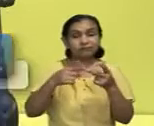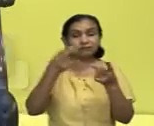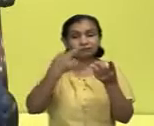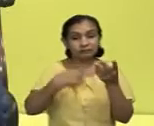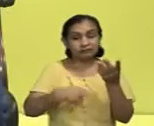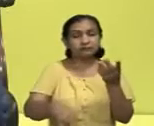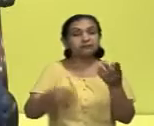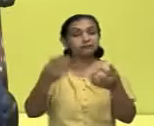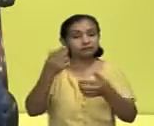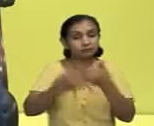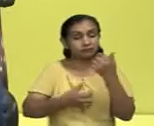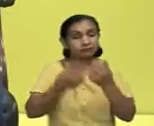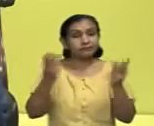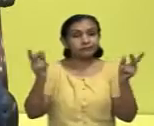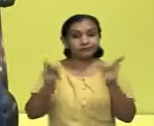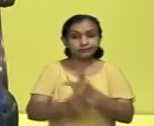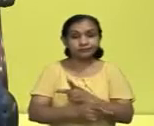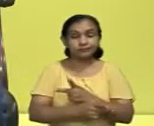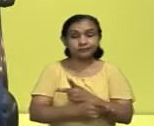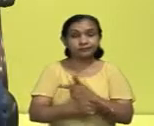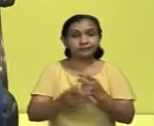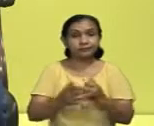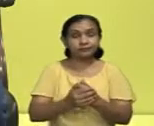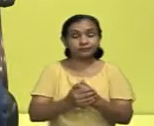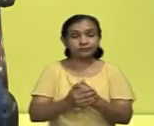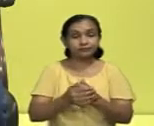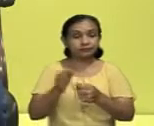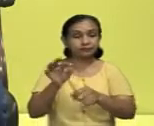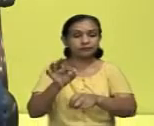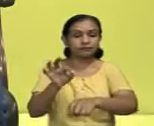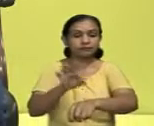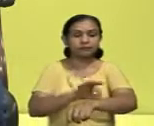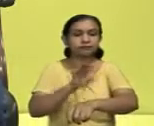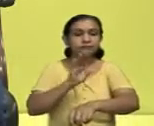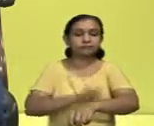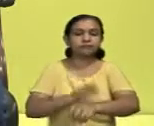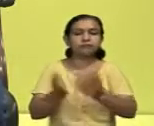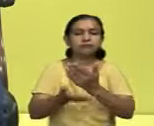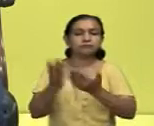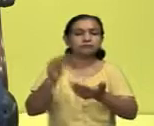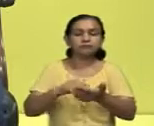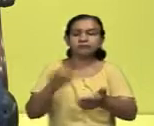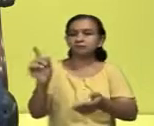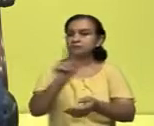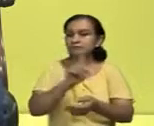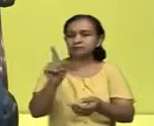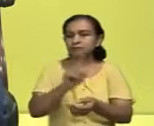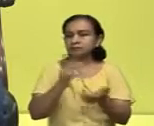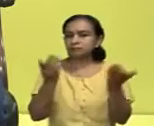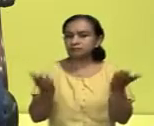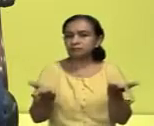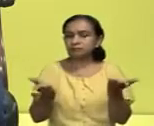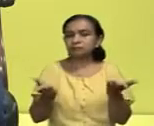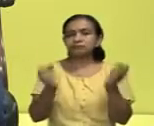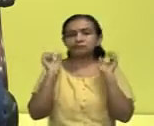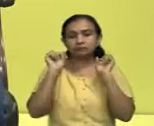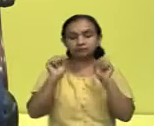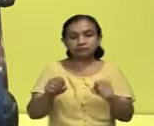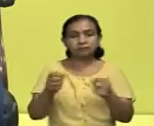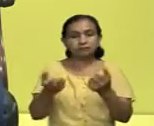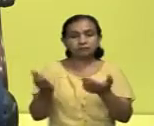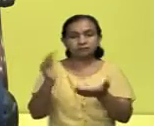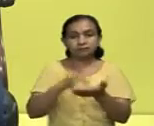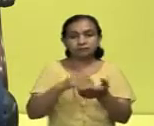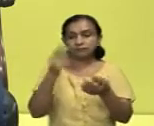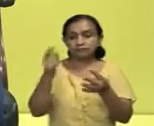hemorrágico. Bien. Si esto no es como la varicela, que si me dio una vez no me vuelve a dar, no. No, claro. El dengue te puede dar como